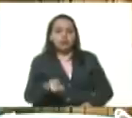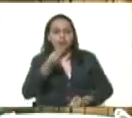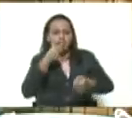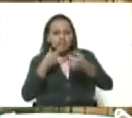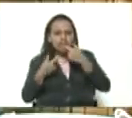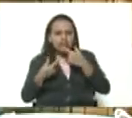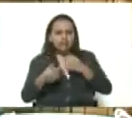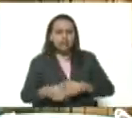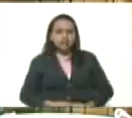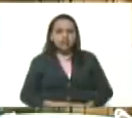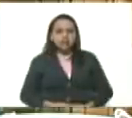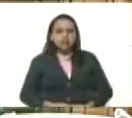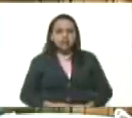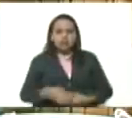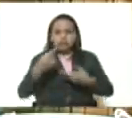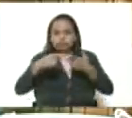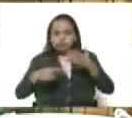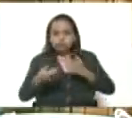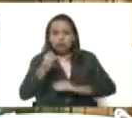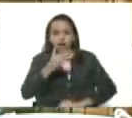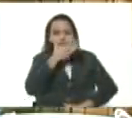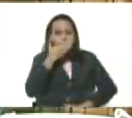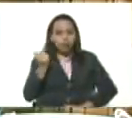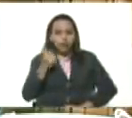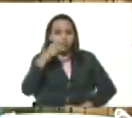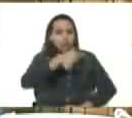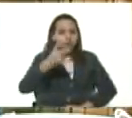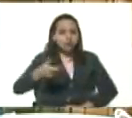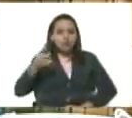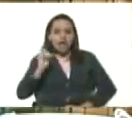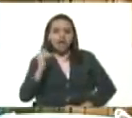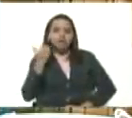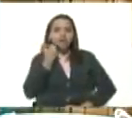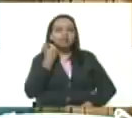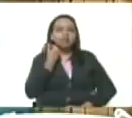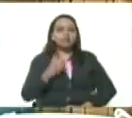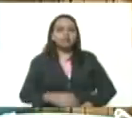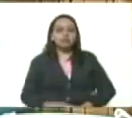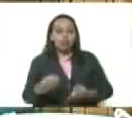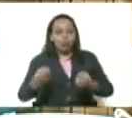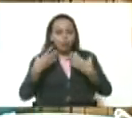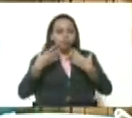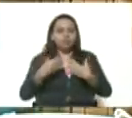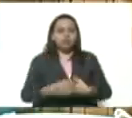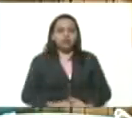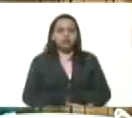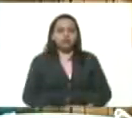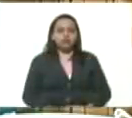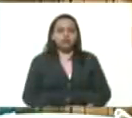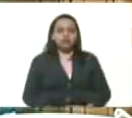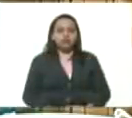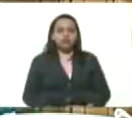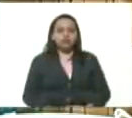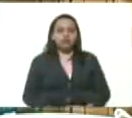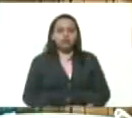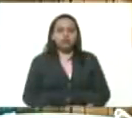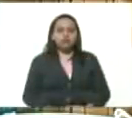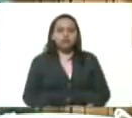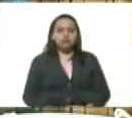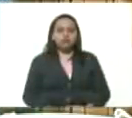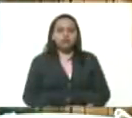medicamentos, mejores tratamientos para las personas enfermas, contagiadas. Tratamientos